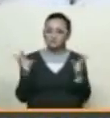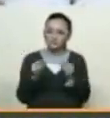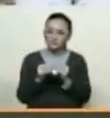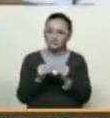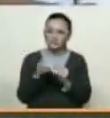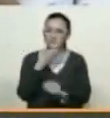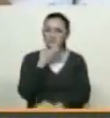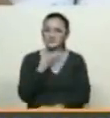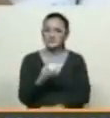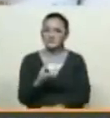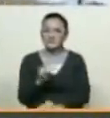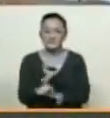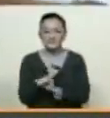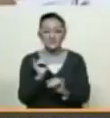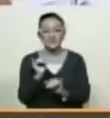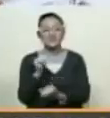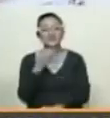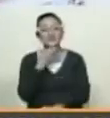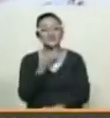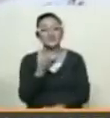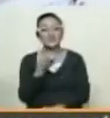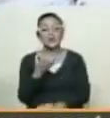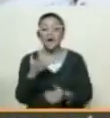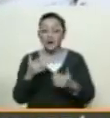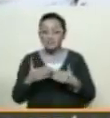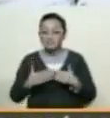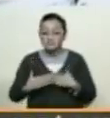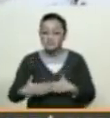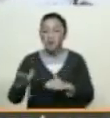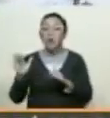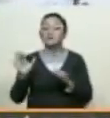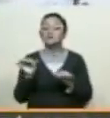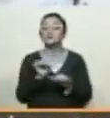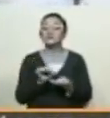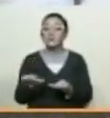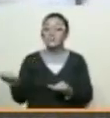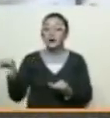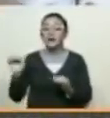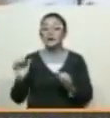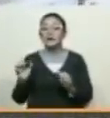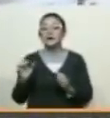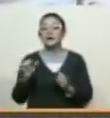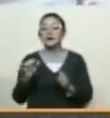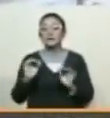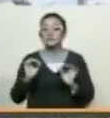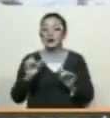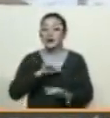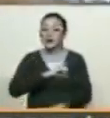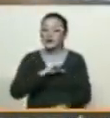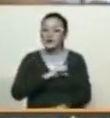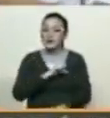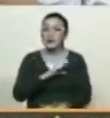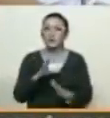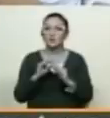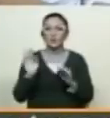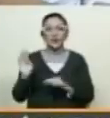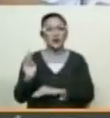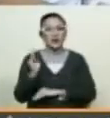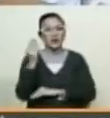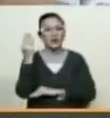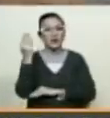festividades decembrinas en todo el mes de diciembre y aperturamos con una semana mariana que nos da inicio, ¿no?, a todos los larenses,